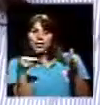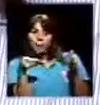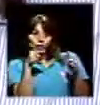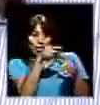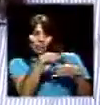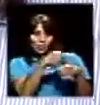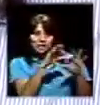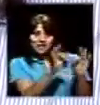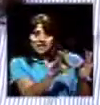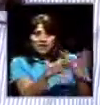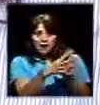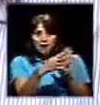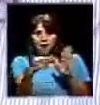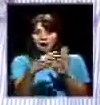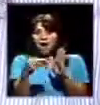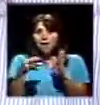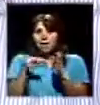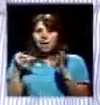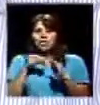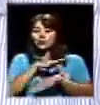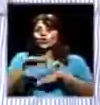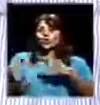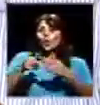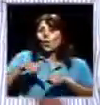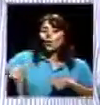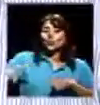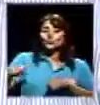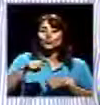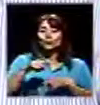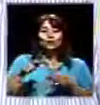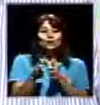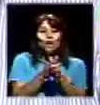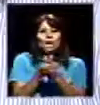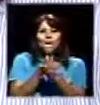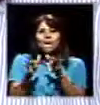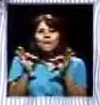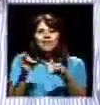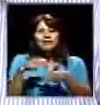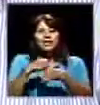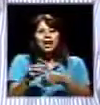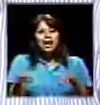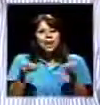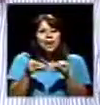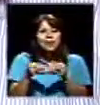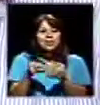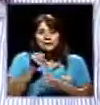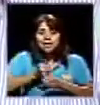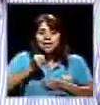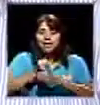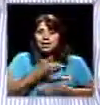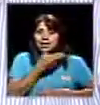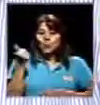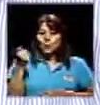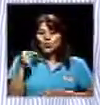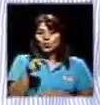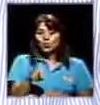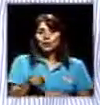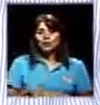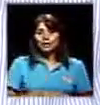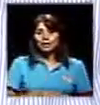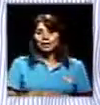bien, todos los demás ganaremos en que se haga más y mejor. Esa es nuestra idea.